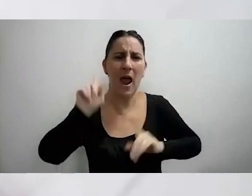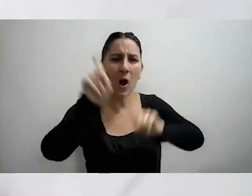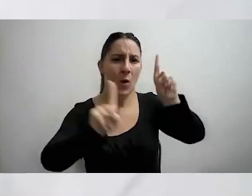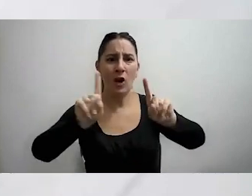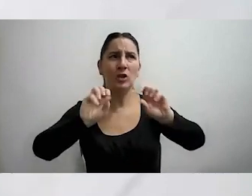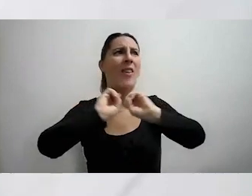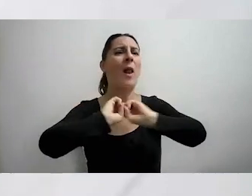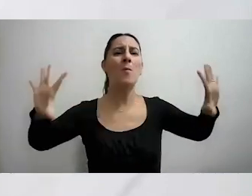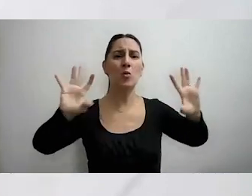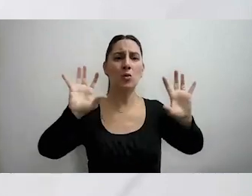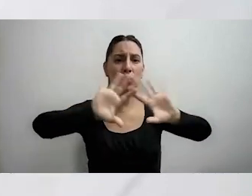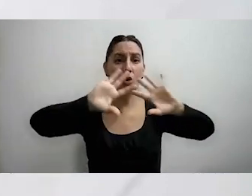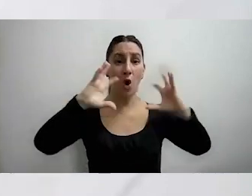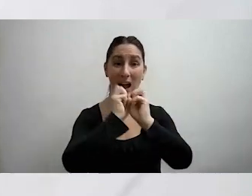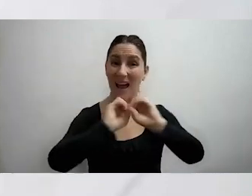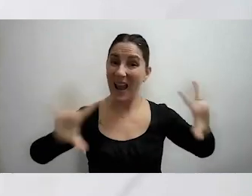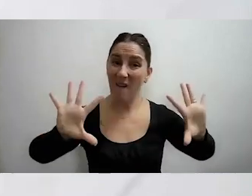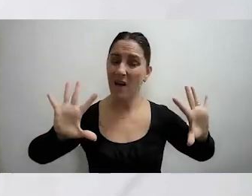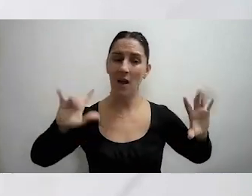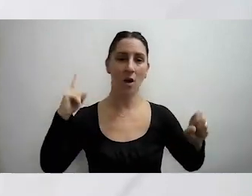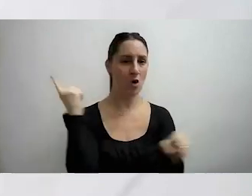que se nos vienen si no lo tomamos en serio.